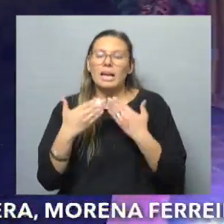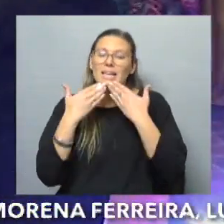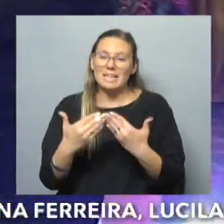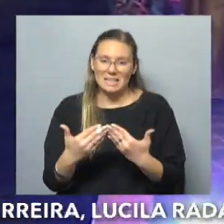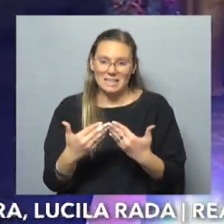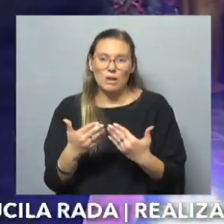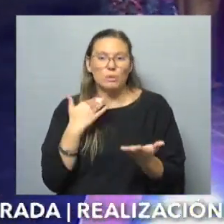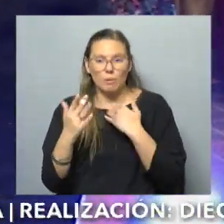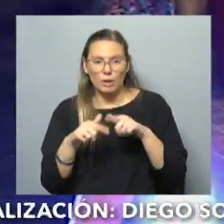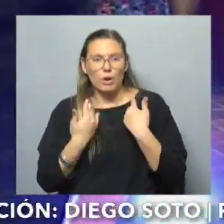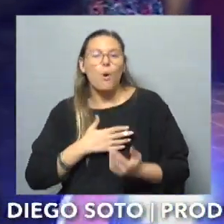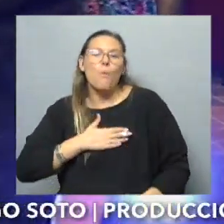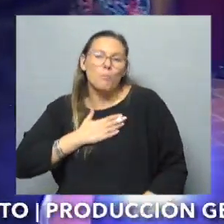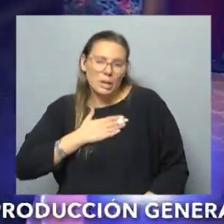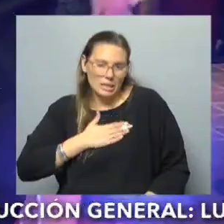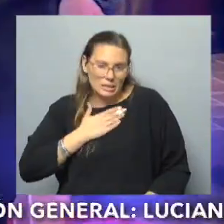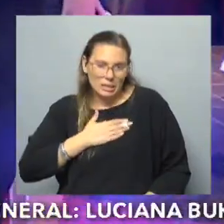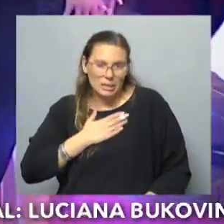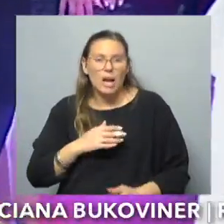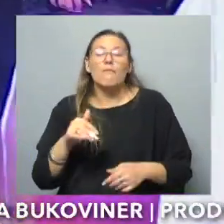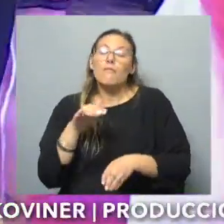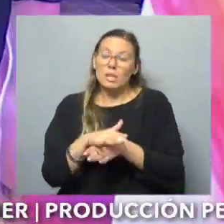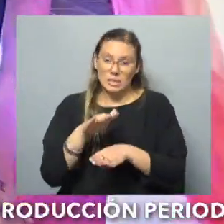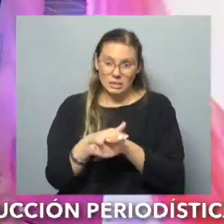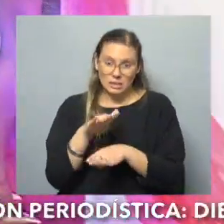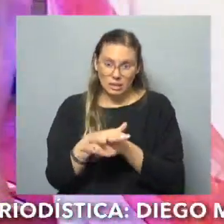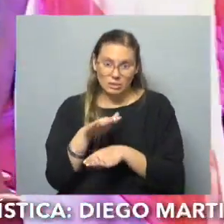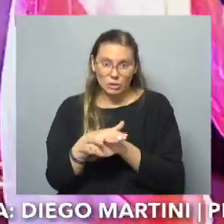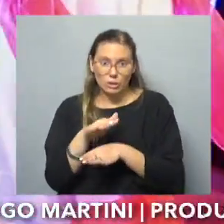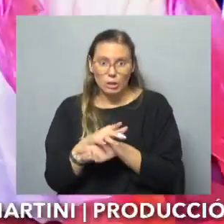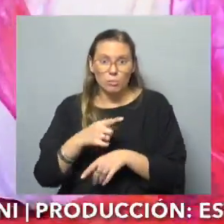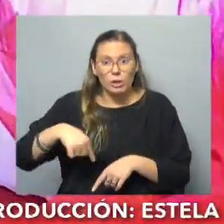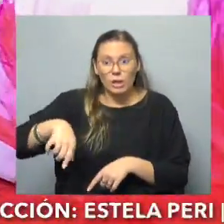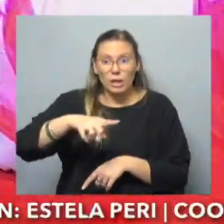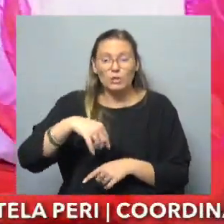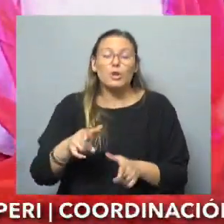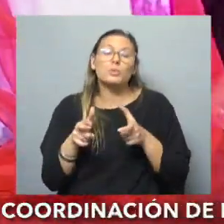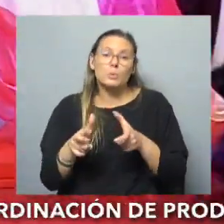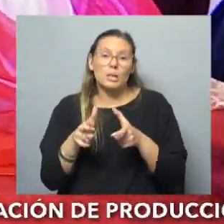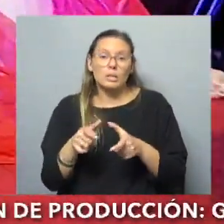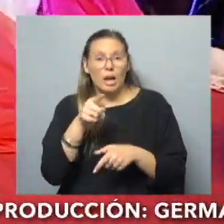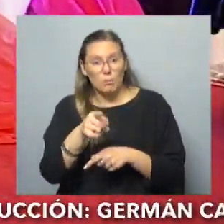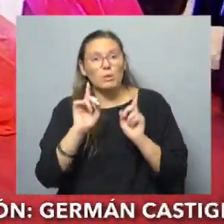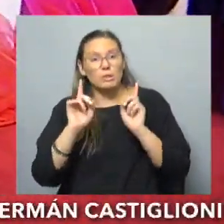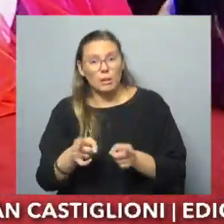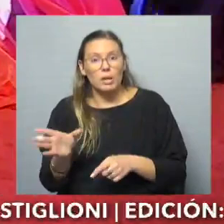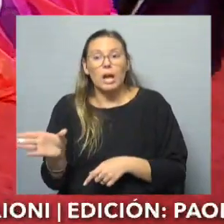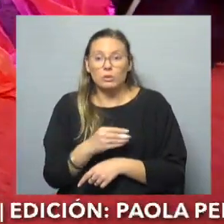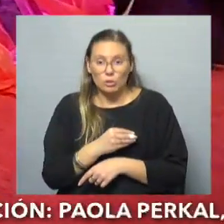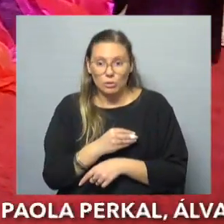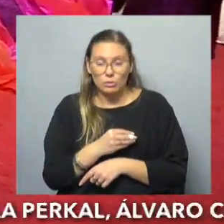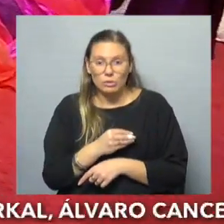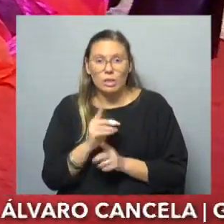gracias por estos minutos, fue un placer hablar contigo. Felicitaciones por todo esto y éxitos. A vos también, a todos, y